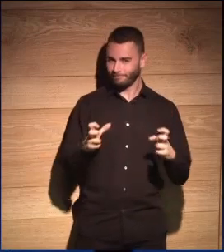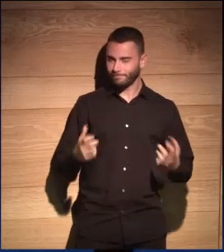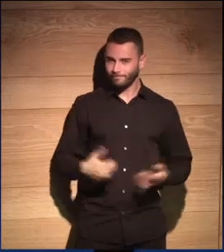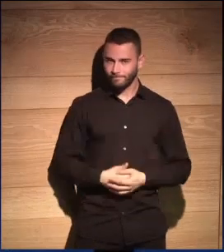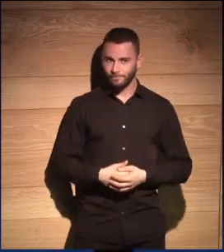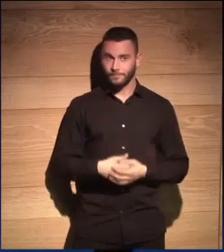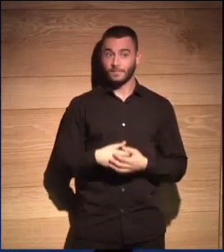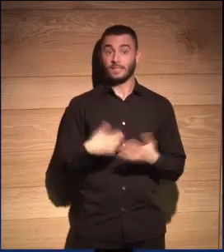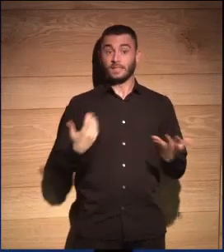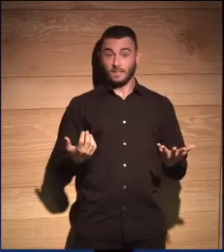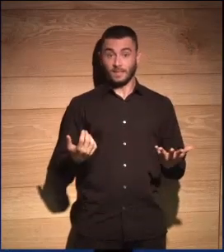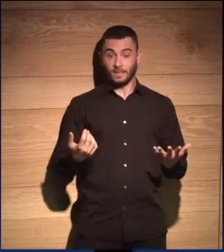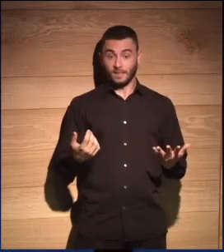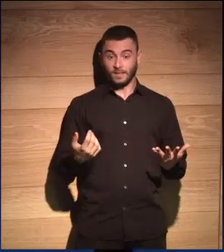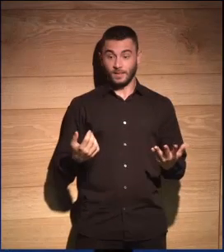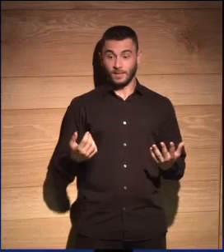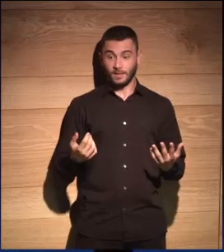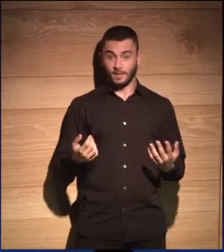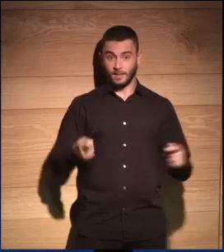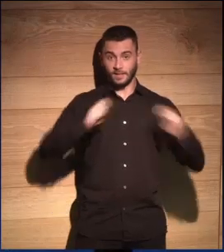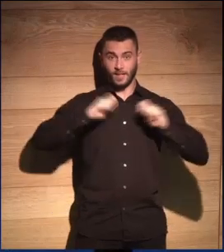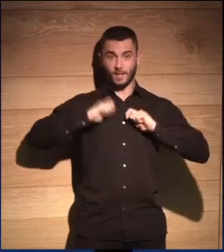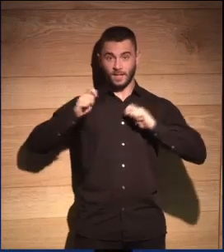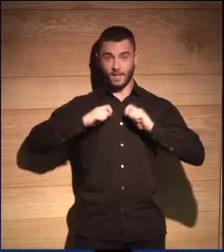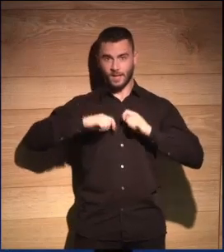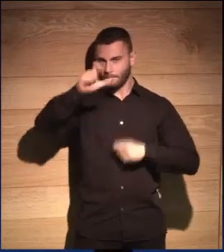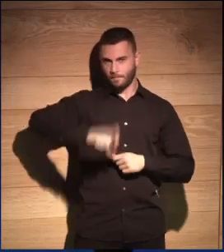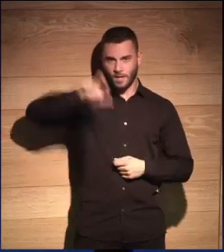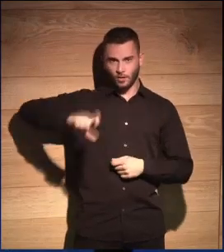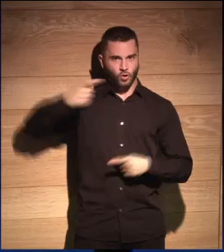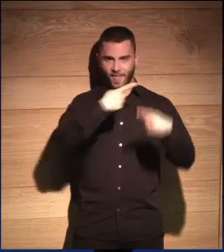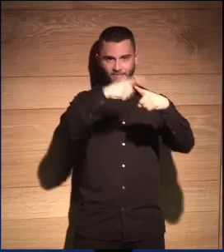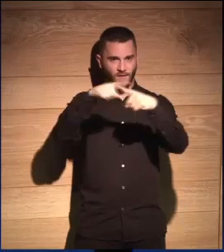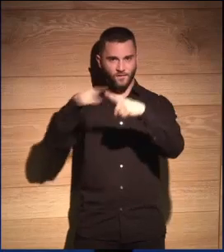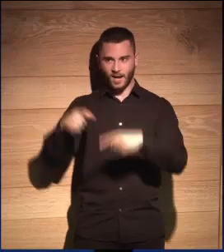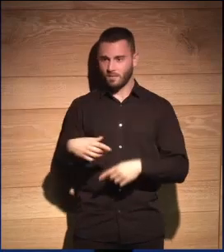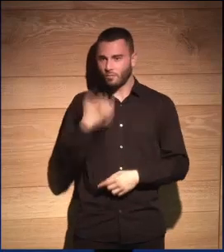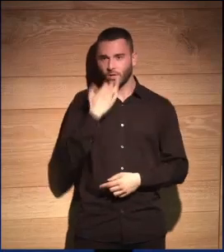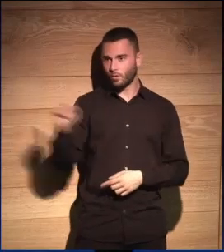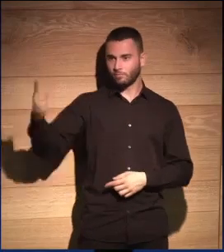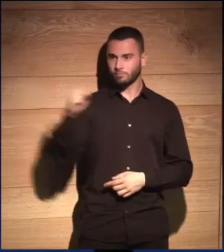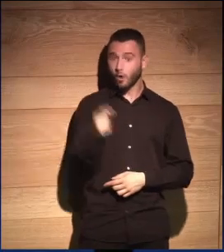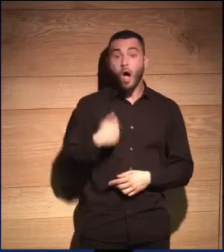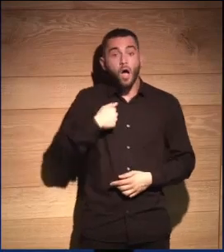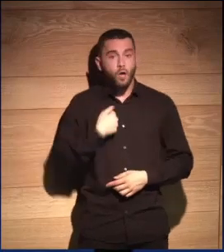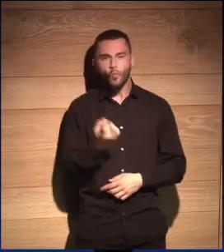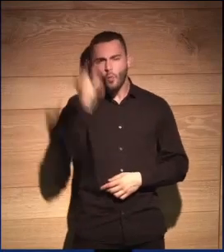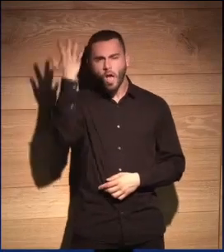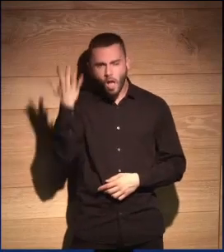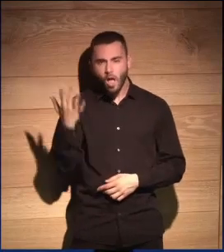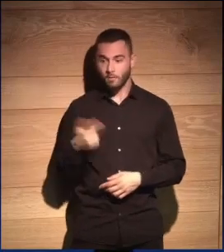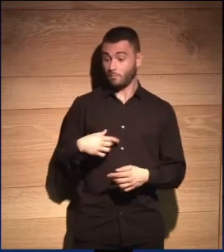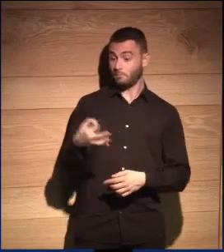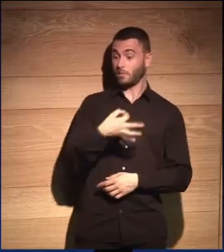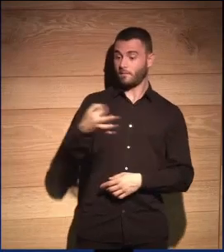y además que provienen de diferentes partes del estudio. Llega alguien, oye, he tenido una idea que podíamos hacer esto y tal. Venga, fenomenal,